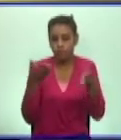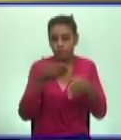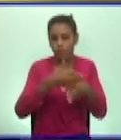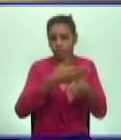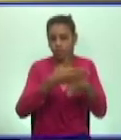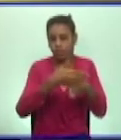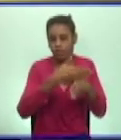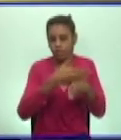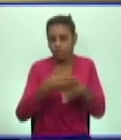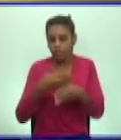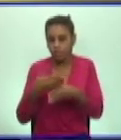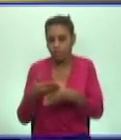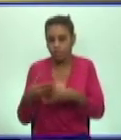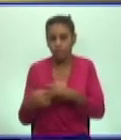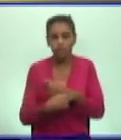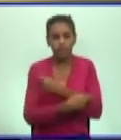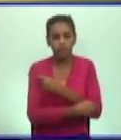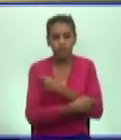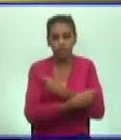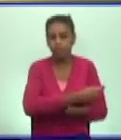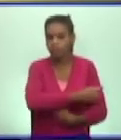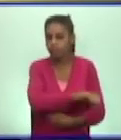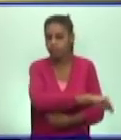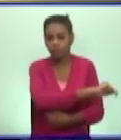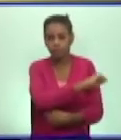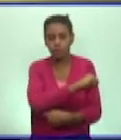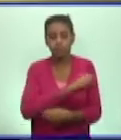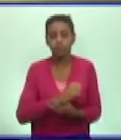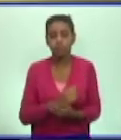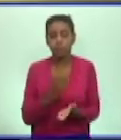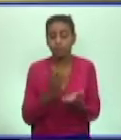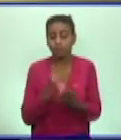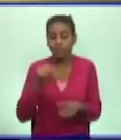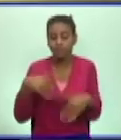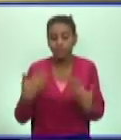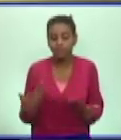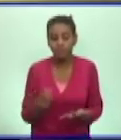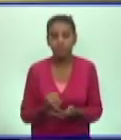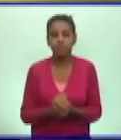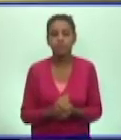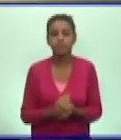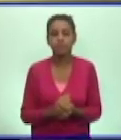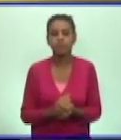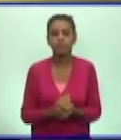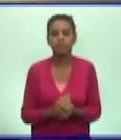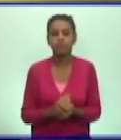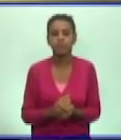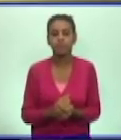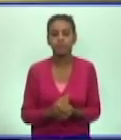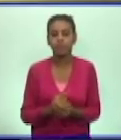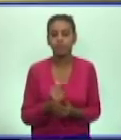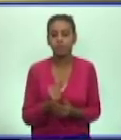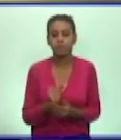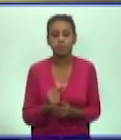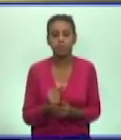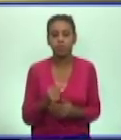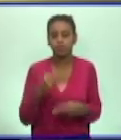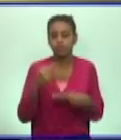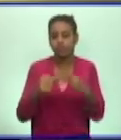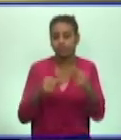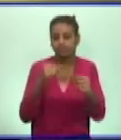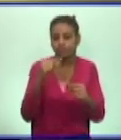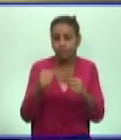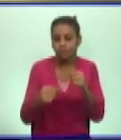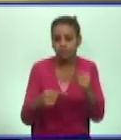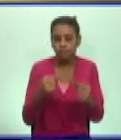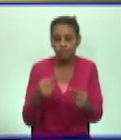se ha dado en nuestros pueblos. Pero en el encuentro de hoy vamos a conversar también un poco sobre el proceso que se va a dar en